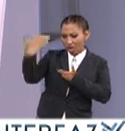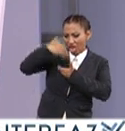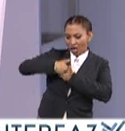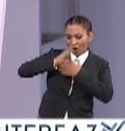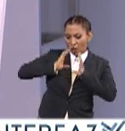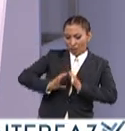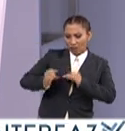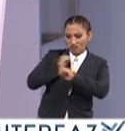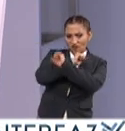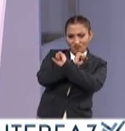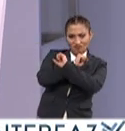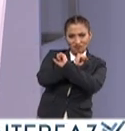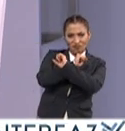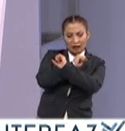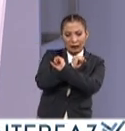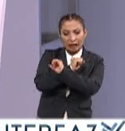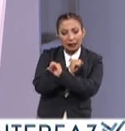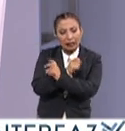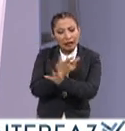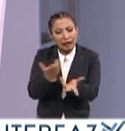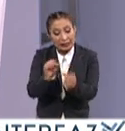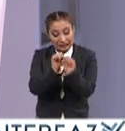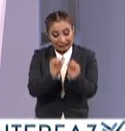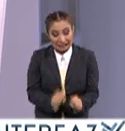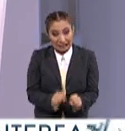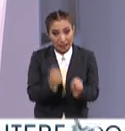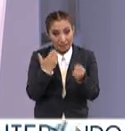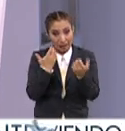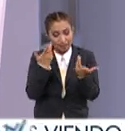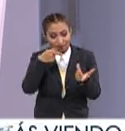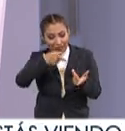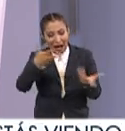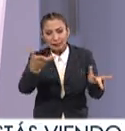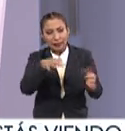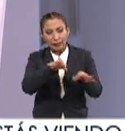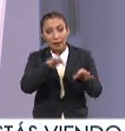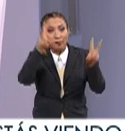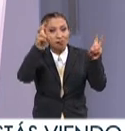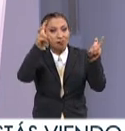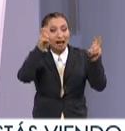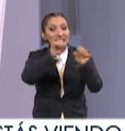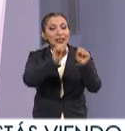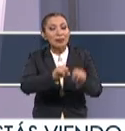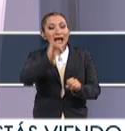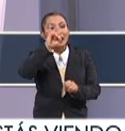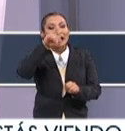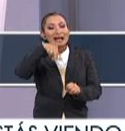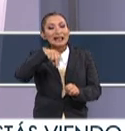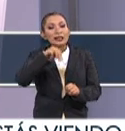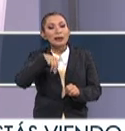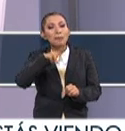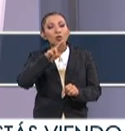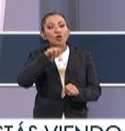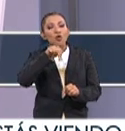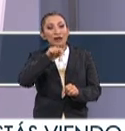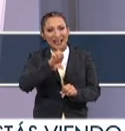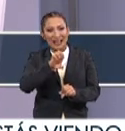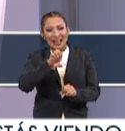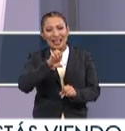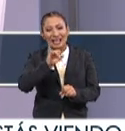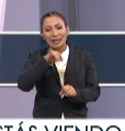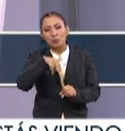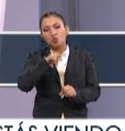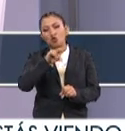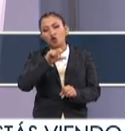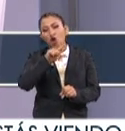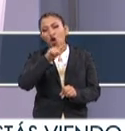y defendernos contra ellas. En nuestro sistema que se dedica a esto le llamamos el sistema inmune o sistema inmunitario,